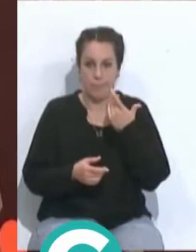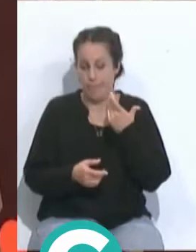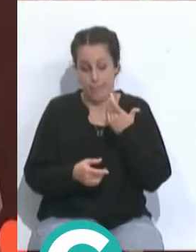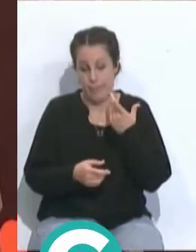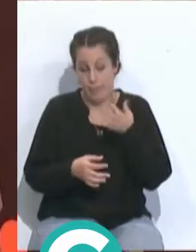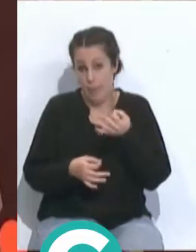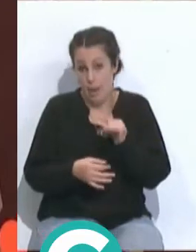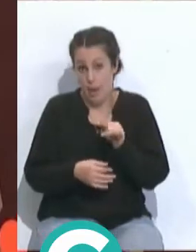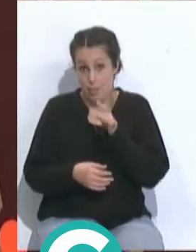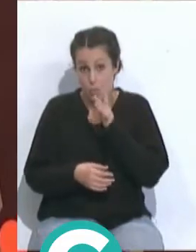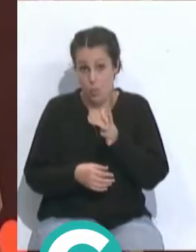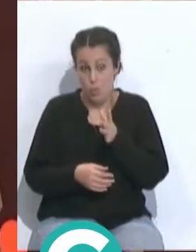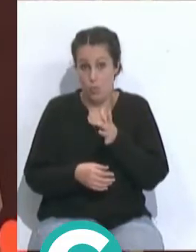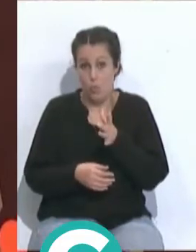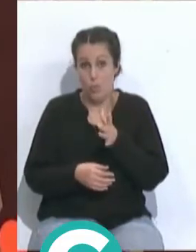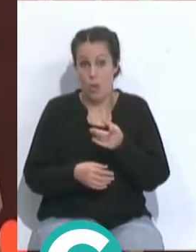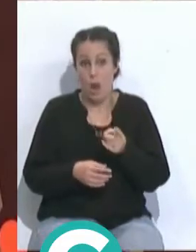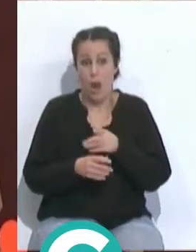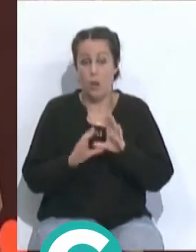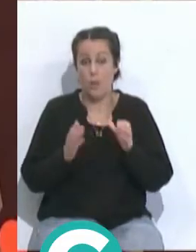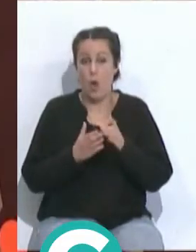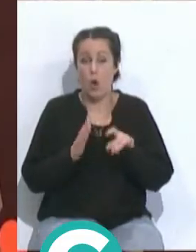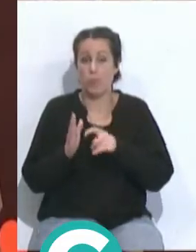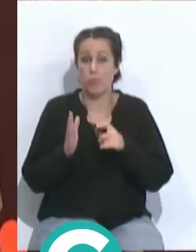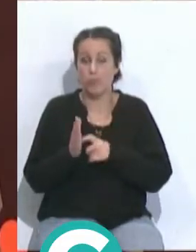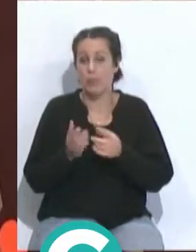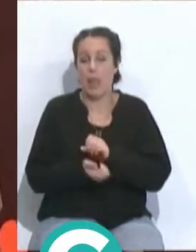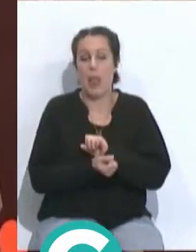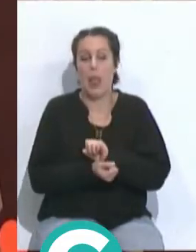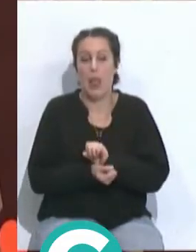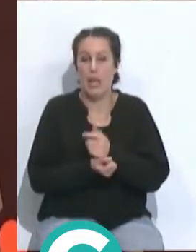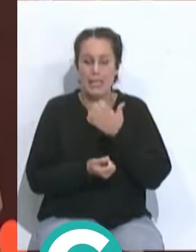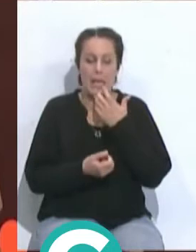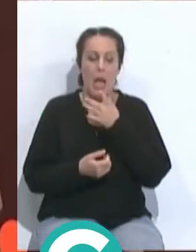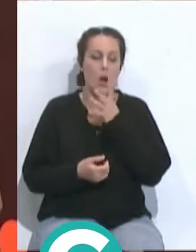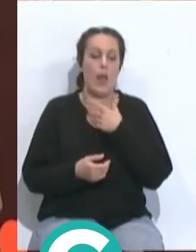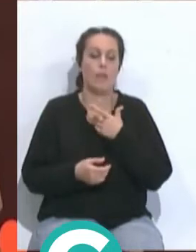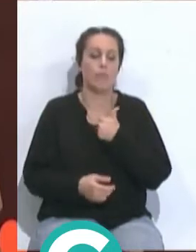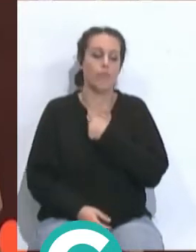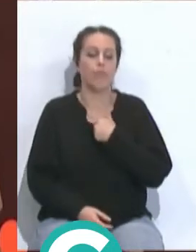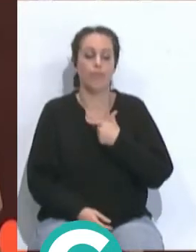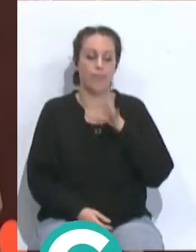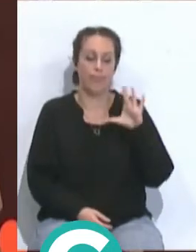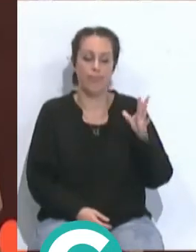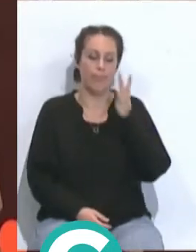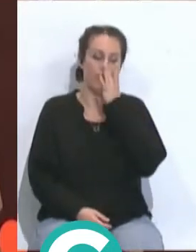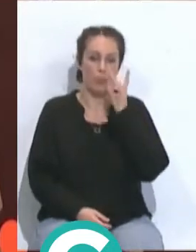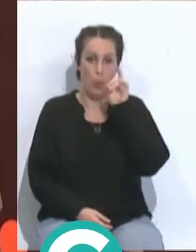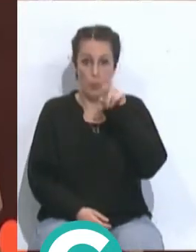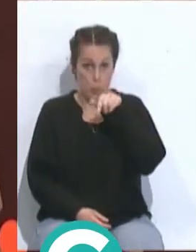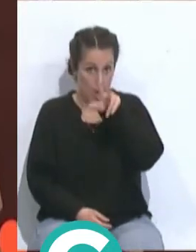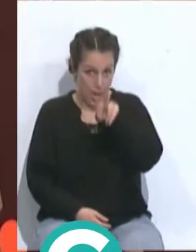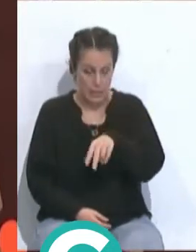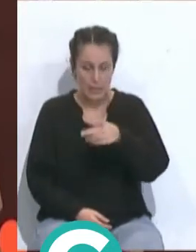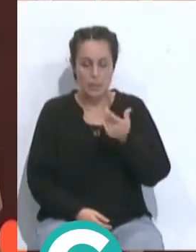¿no? Que atravesaba sí. prácticamente toda la agrupación. Si ahora no nos pusiéramos en modo profe, ¿no? Que lo eres,